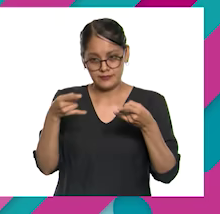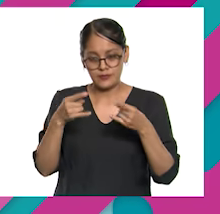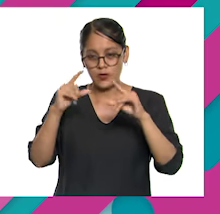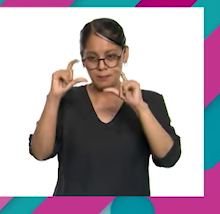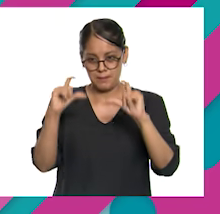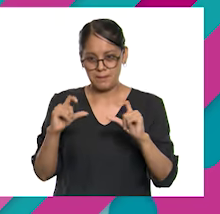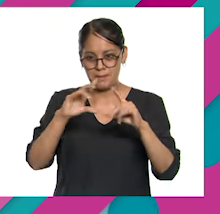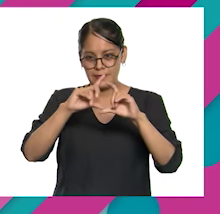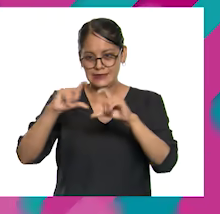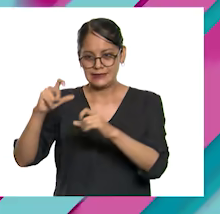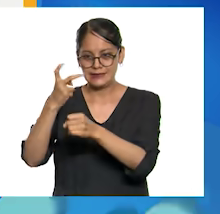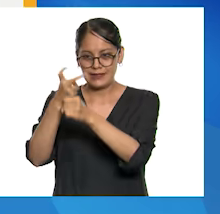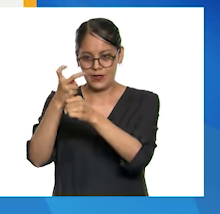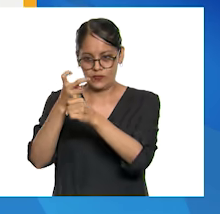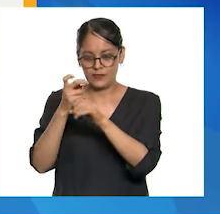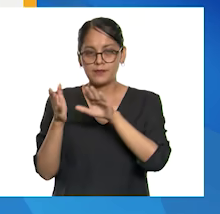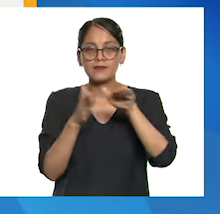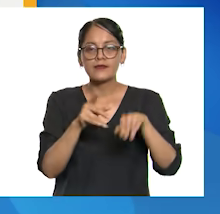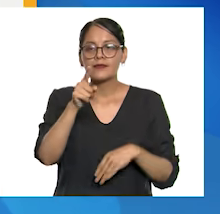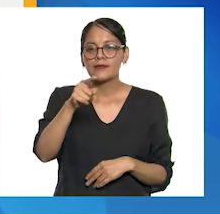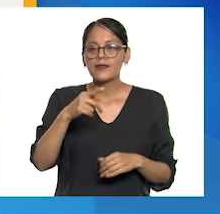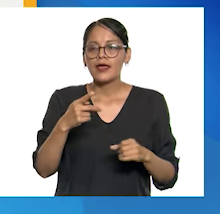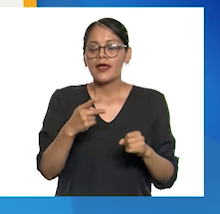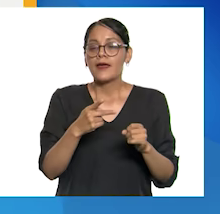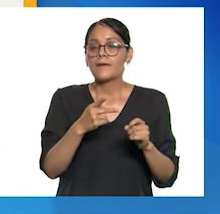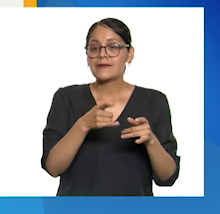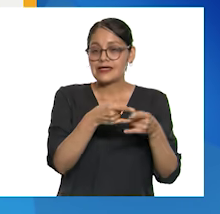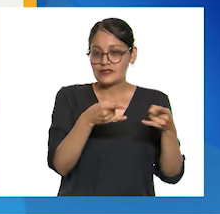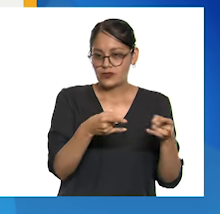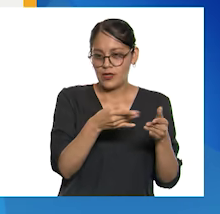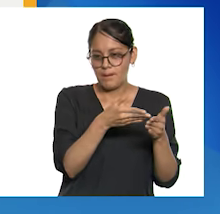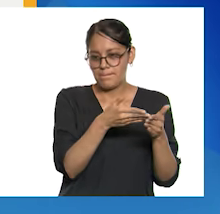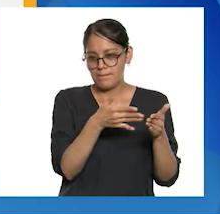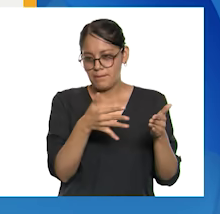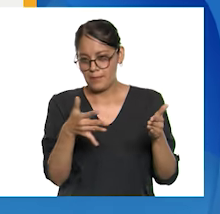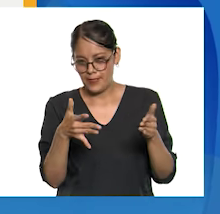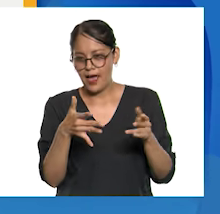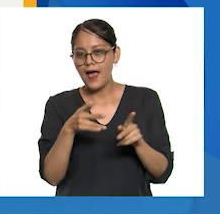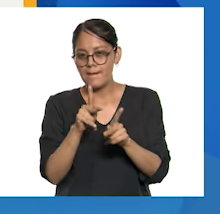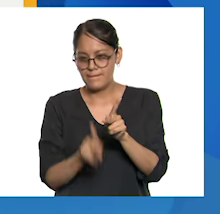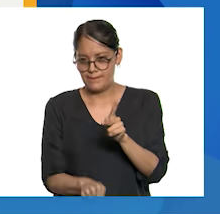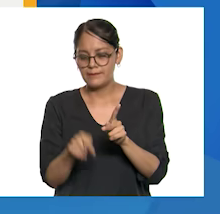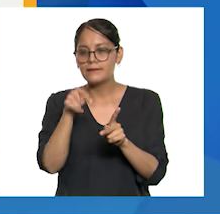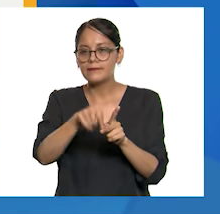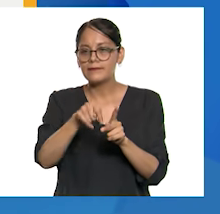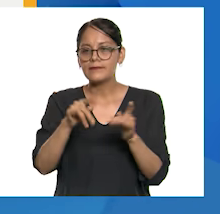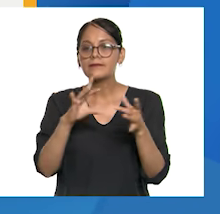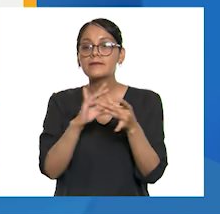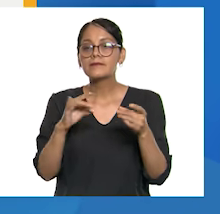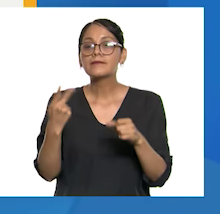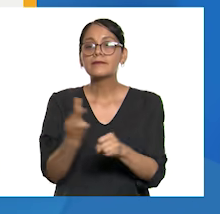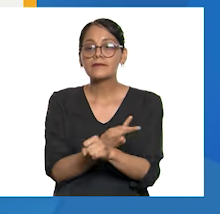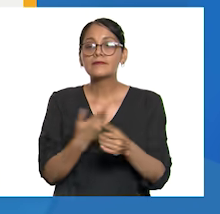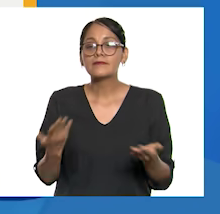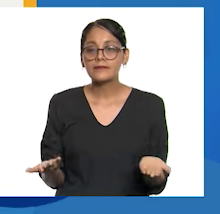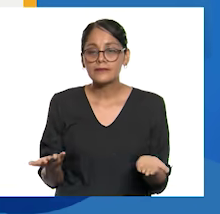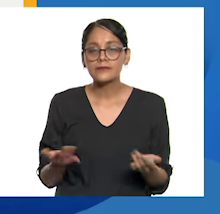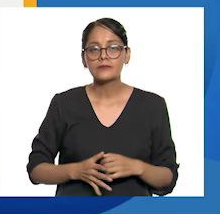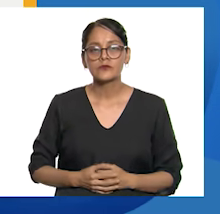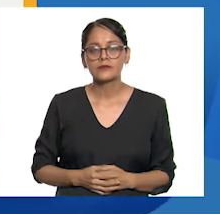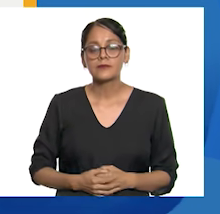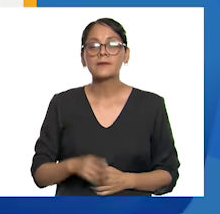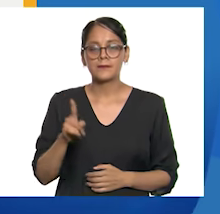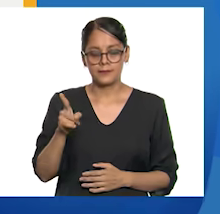A ver. Esta corresponde a lo que pasa después. Ajá. ¿Qué sucede después, Ale?